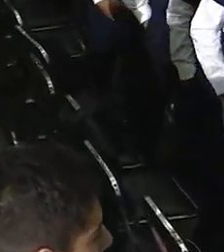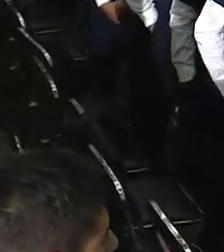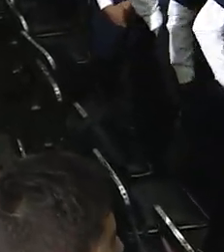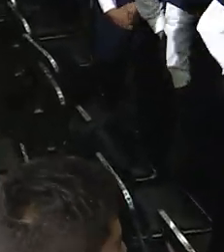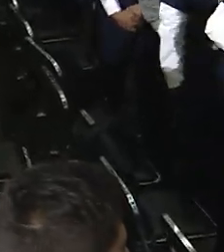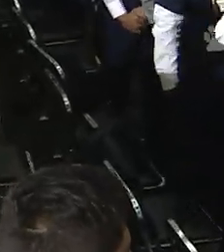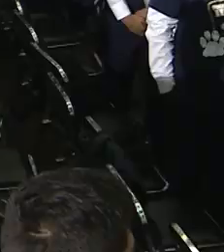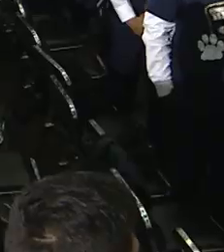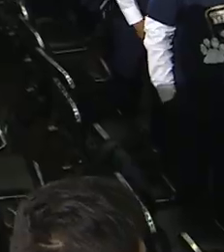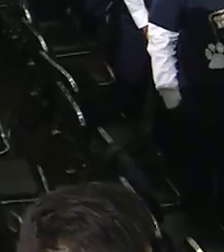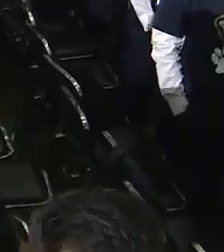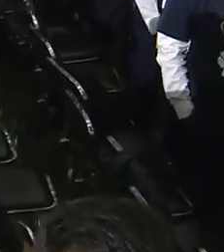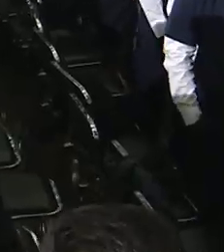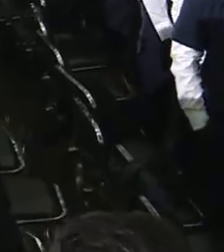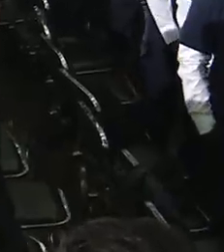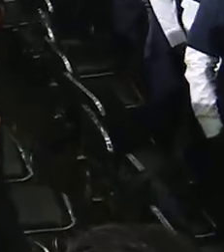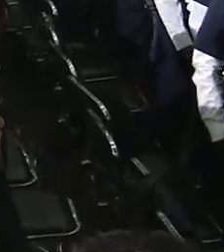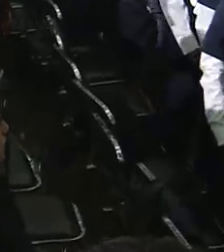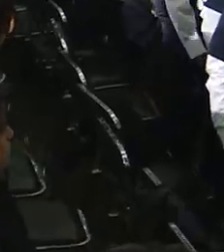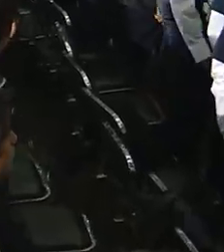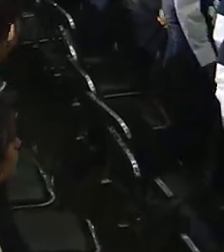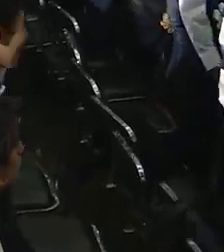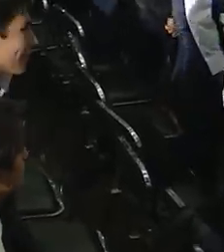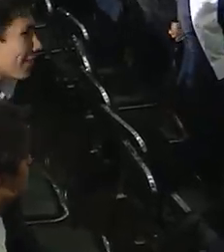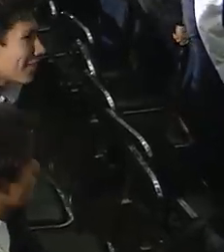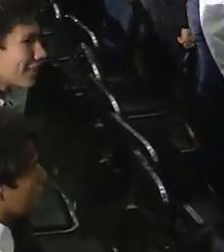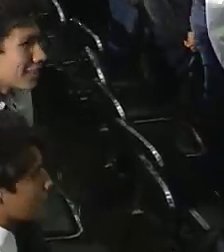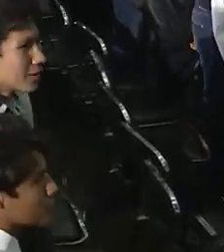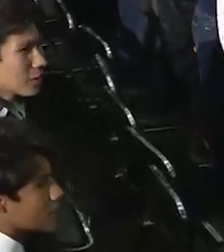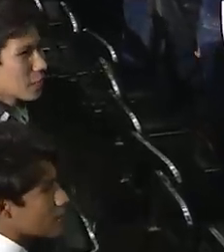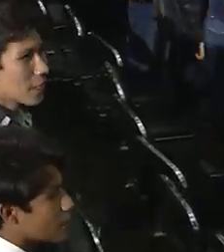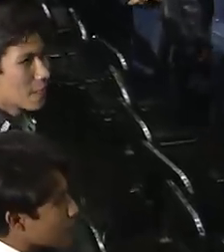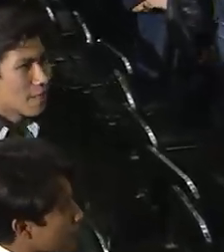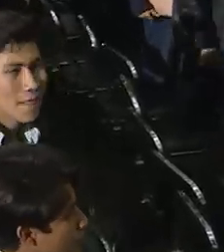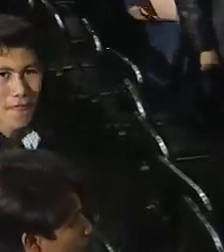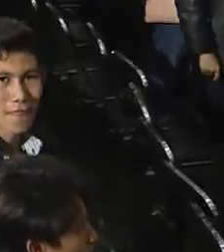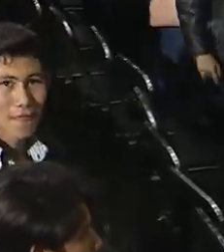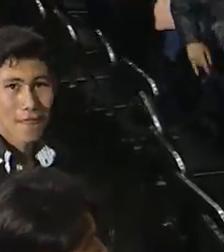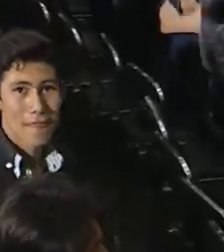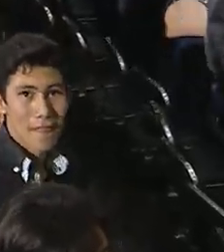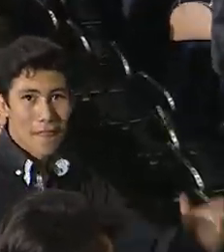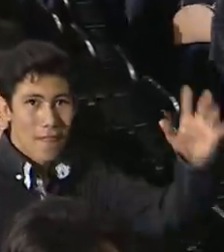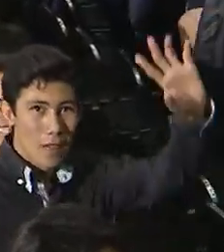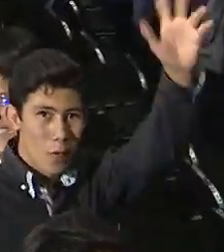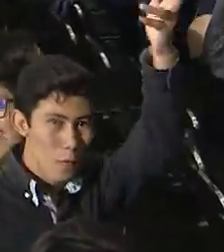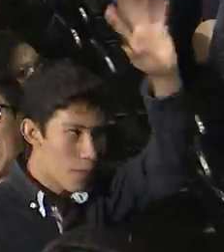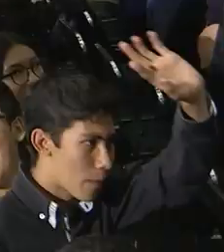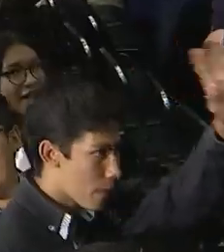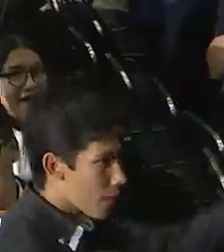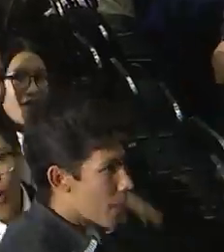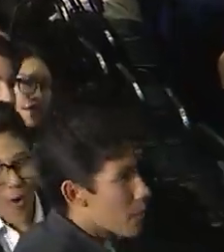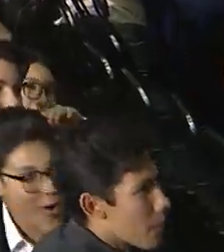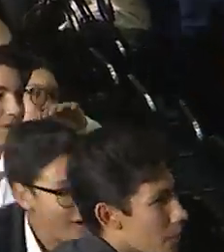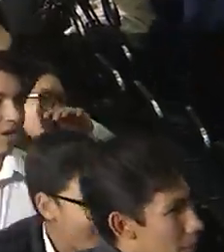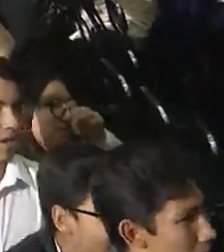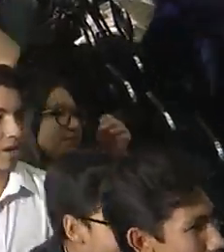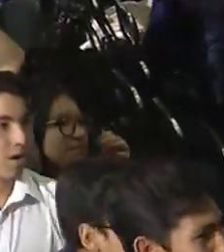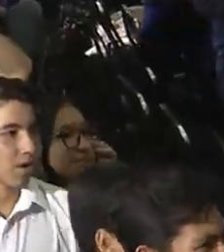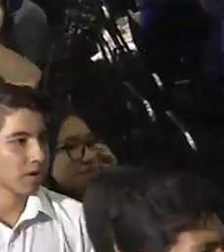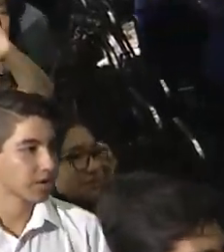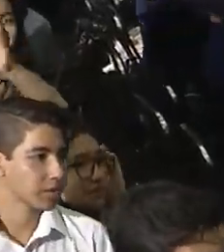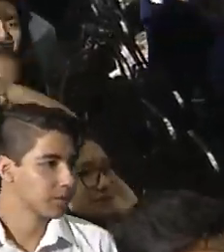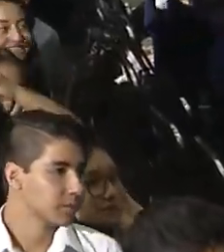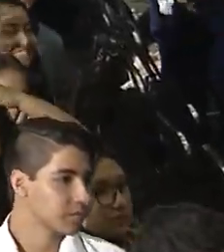colocadas 113 sillas que son ocupadas por universitarios entre autoridades ex rectores y por supuesto